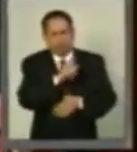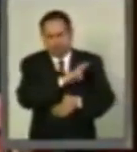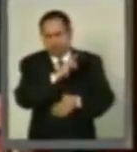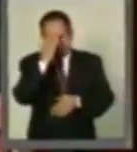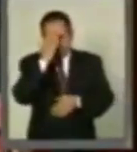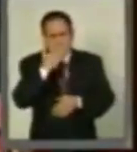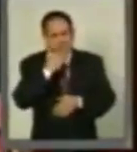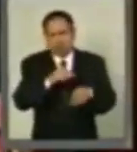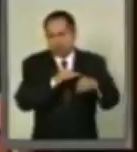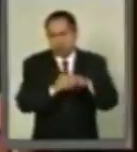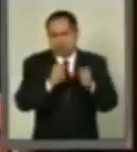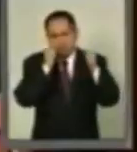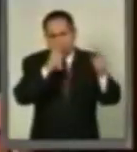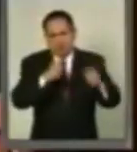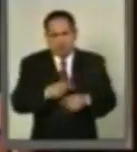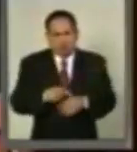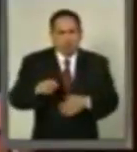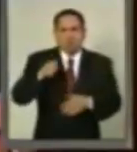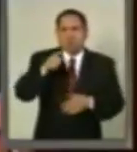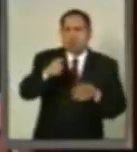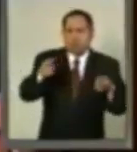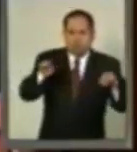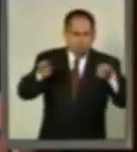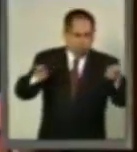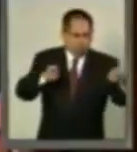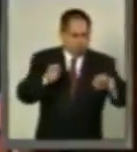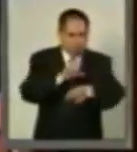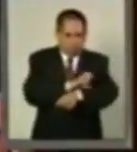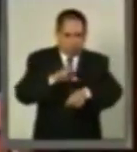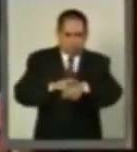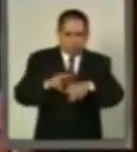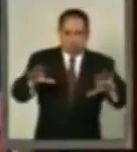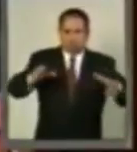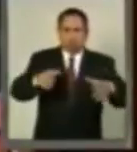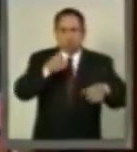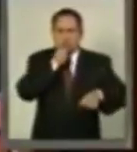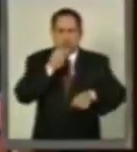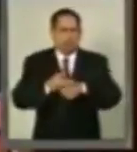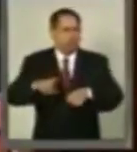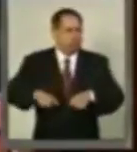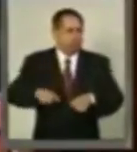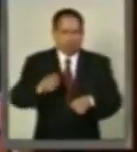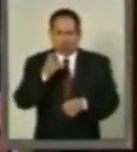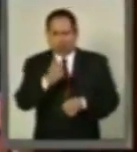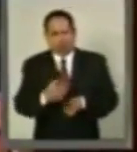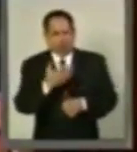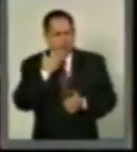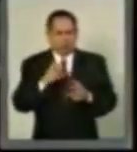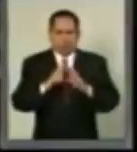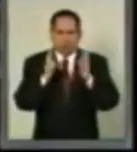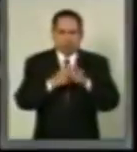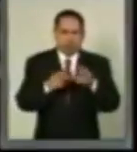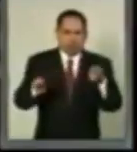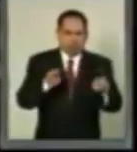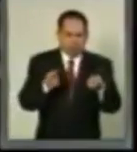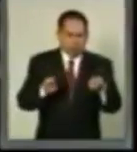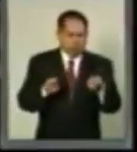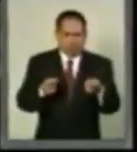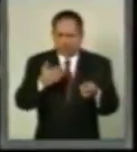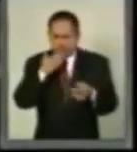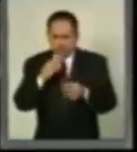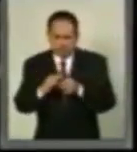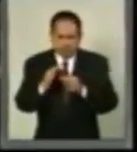trabajo. Este trabajo que usted ha coordinado desde la Secretaría de Gobernación y que ahí están en esas reuniones regionales,